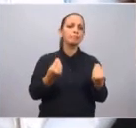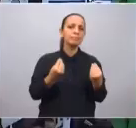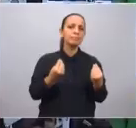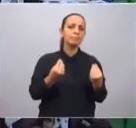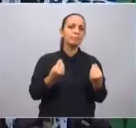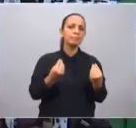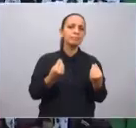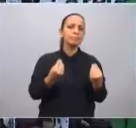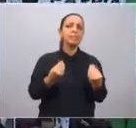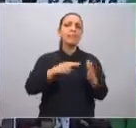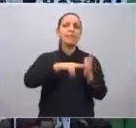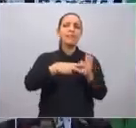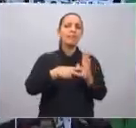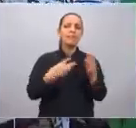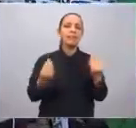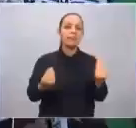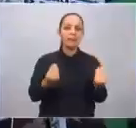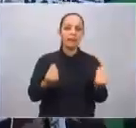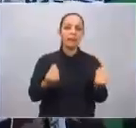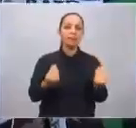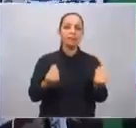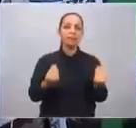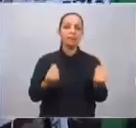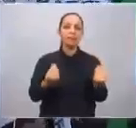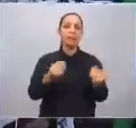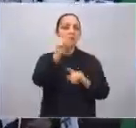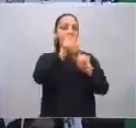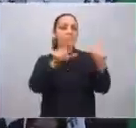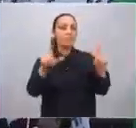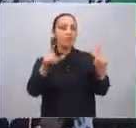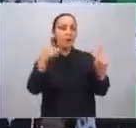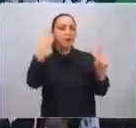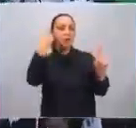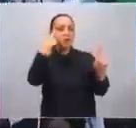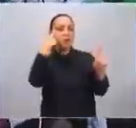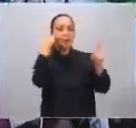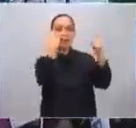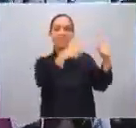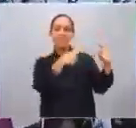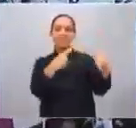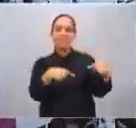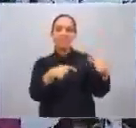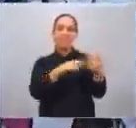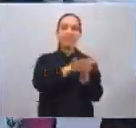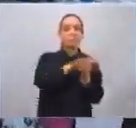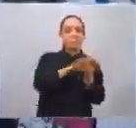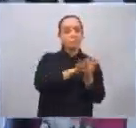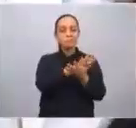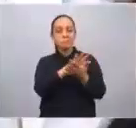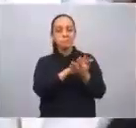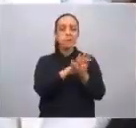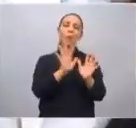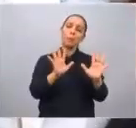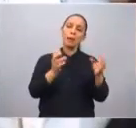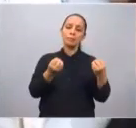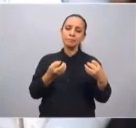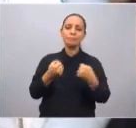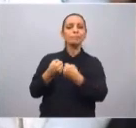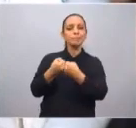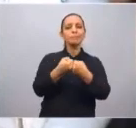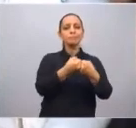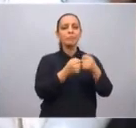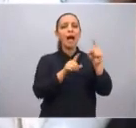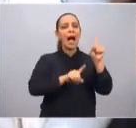significa que quienes no piensan igual se ponen de acuerdo en algunos